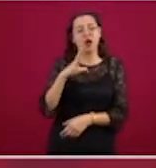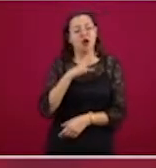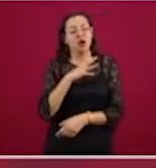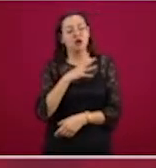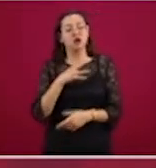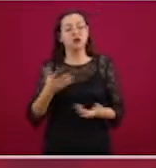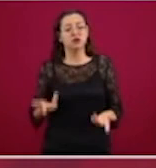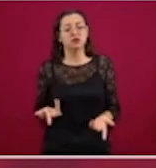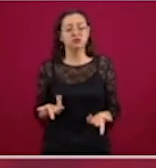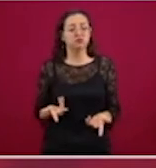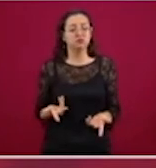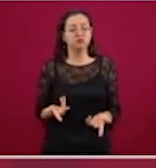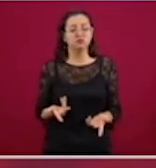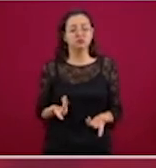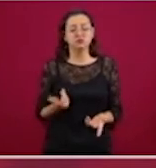con